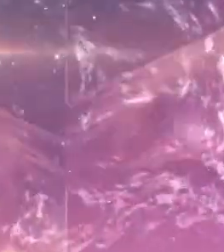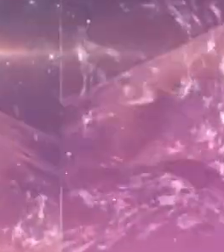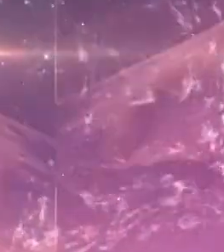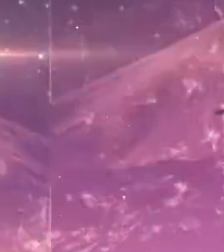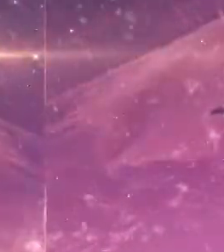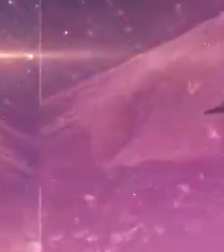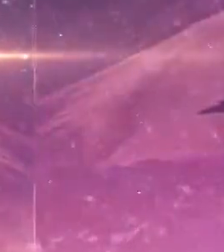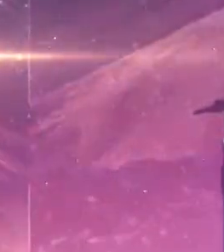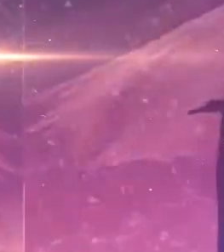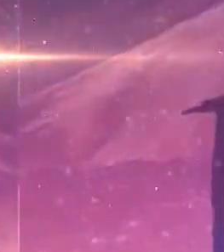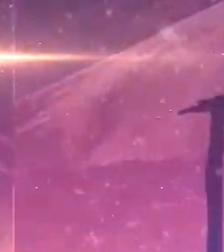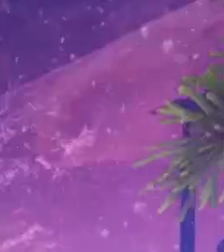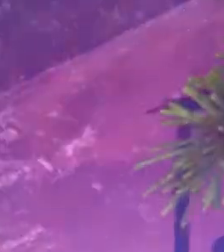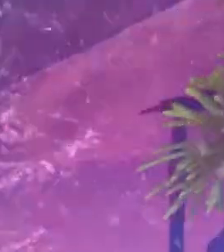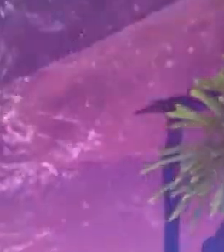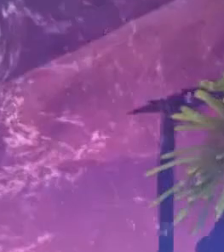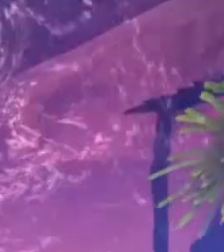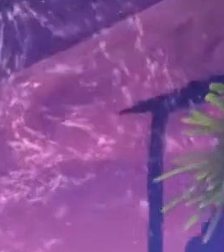todo